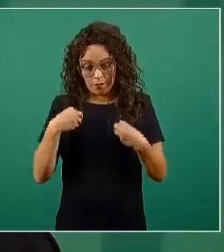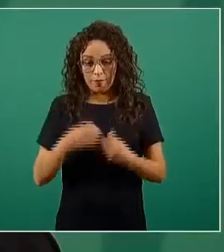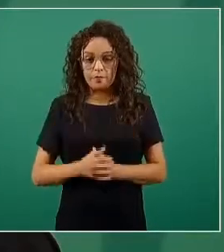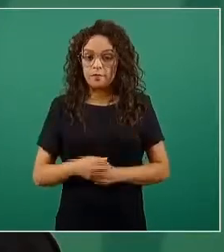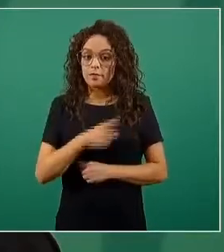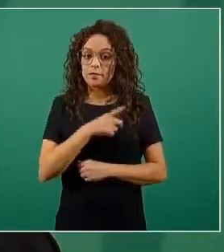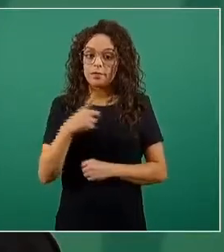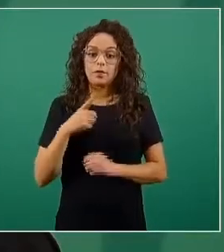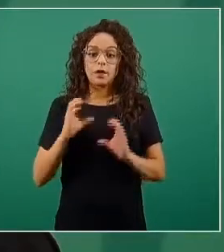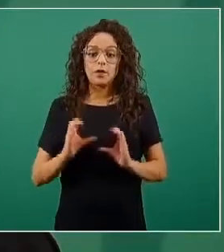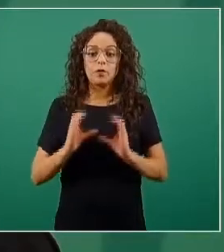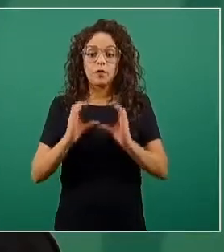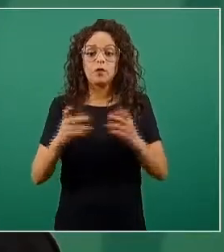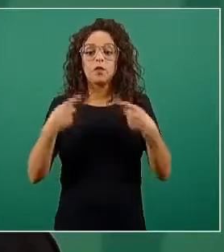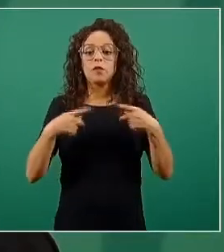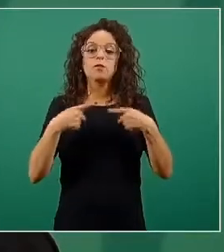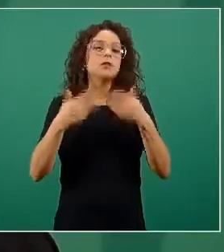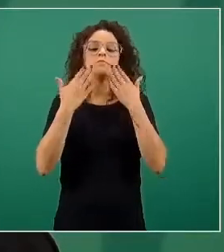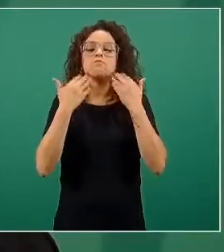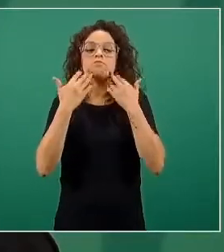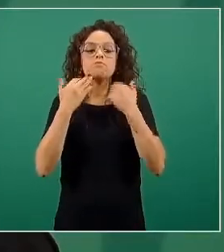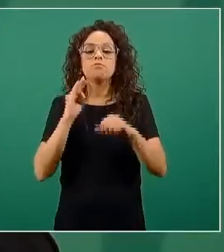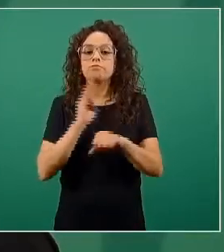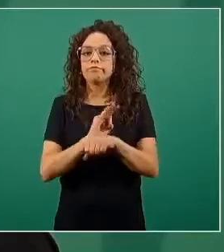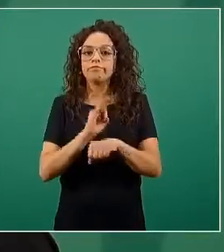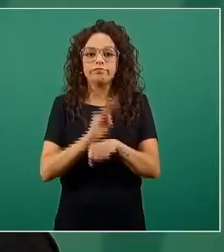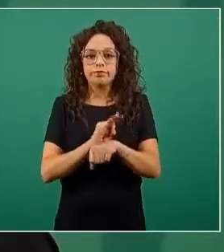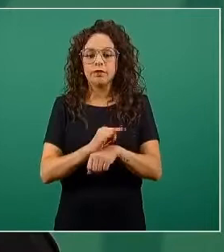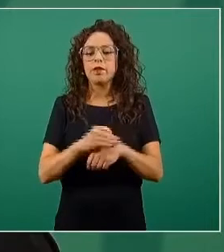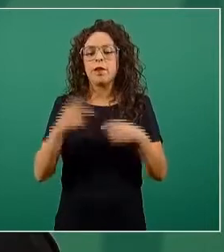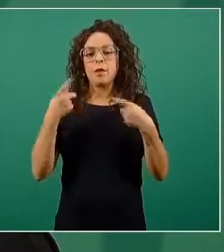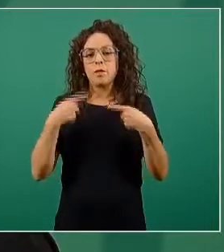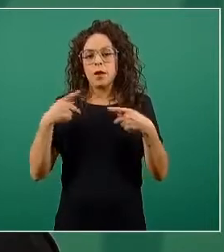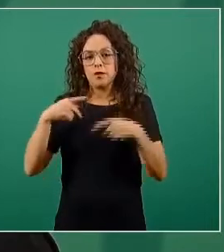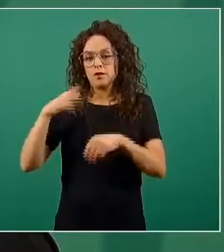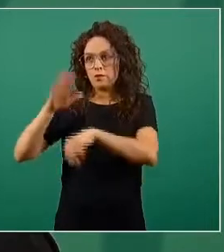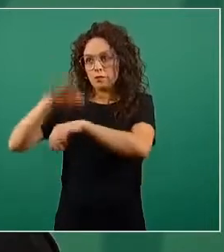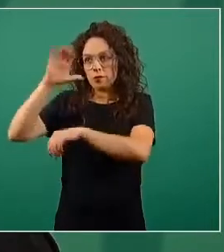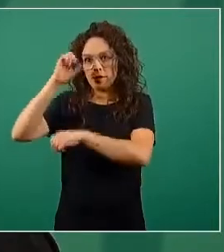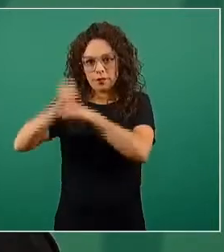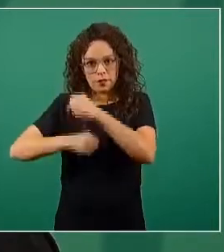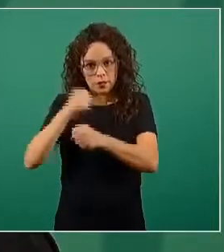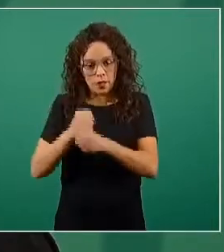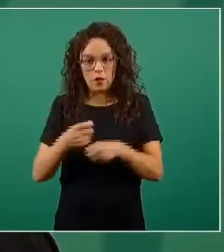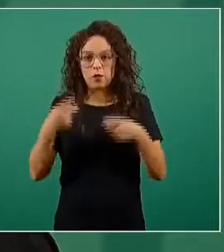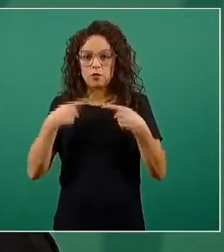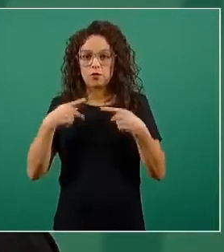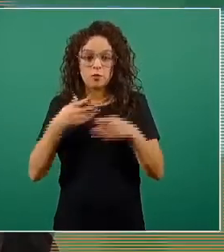a estos grupos vulnerables, personas mayores de 60 años, personas con comorbilidades,